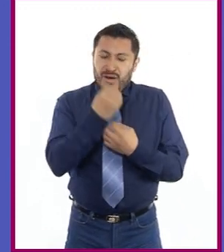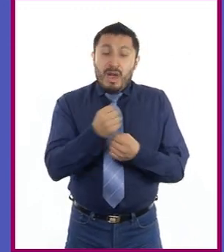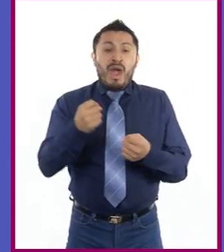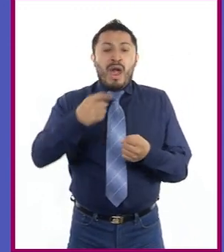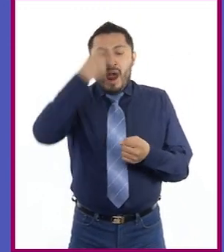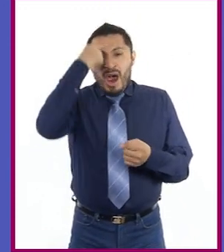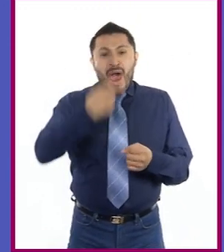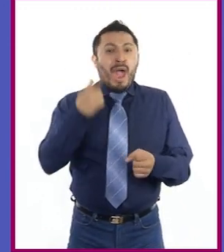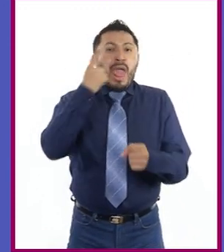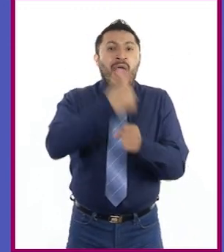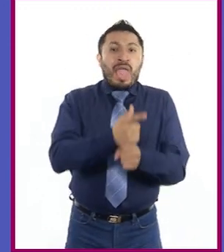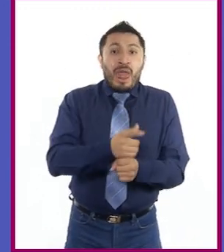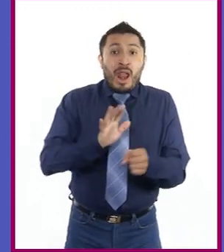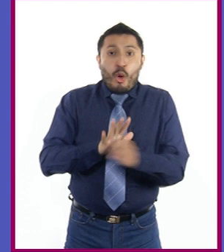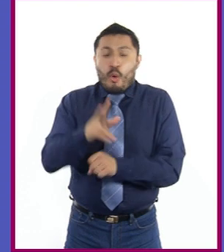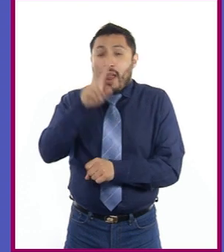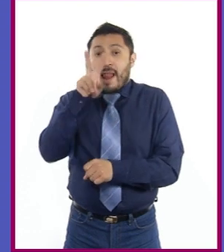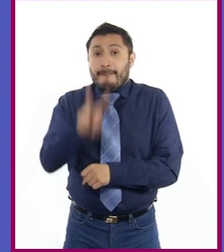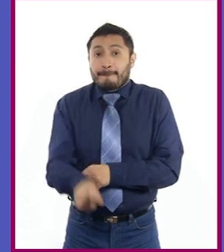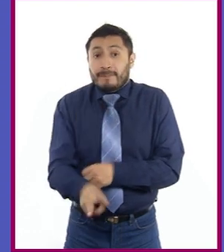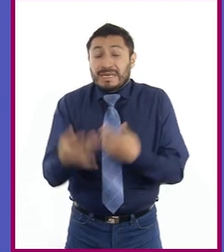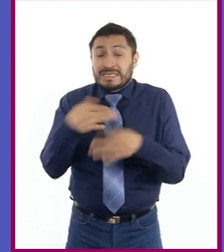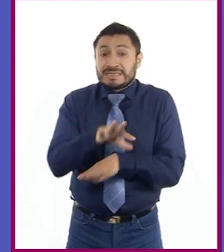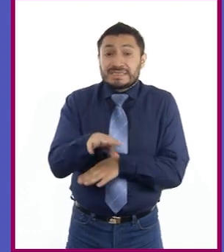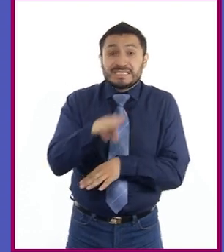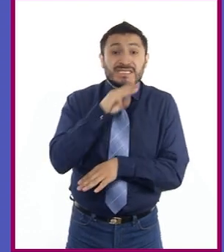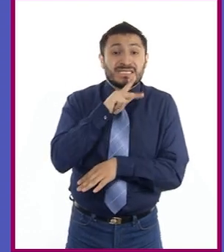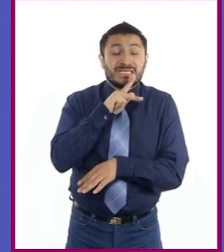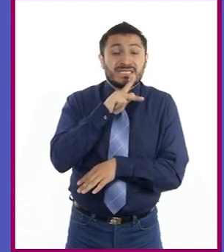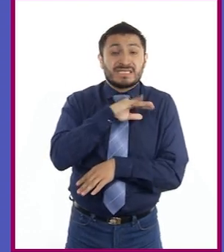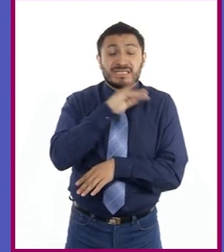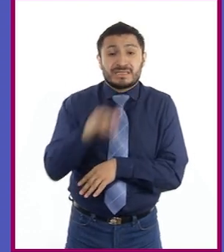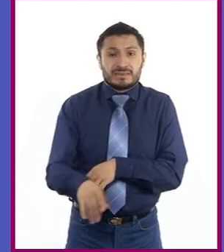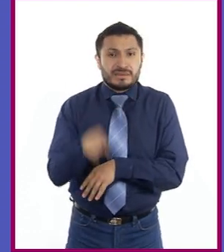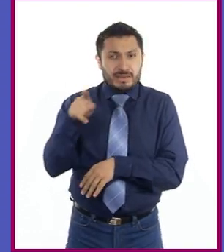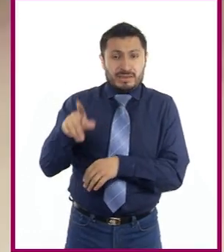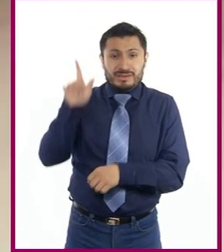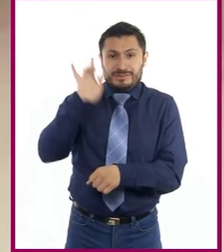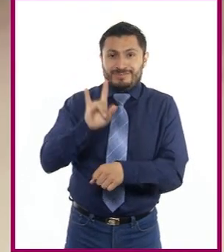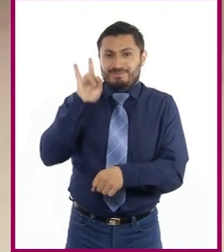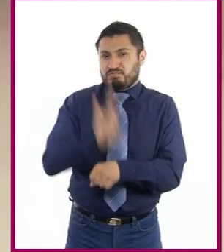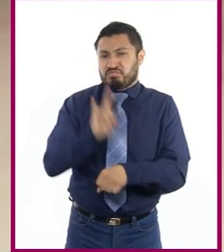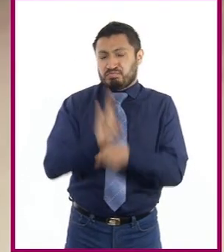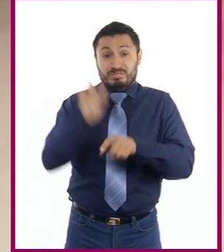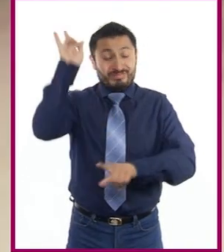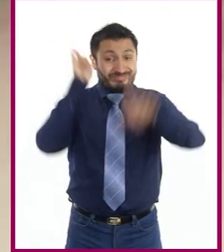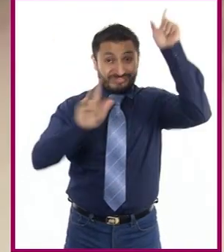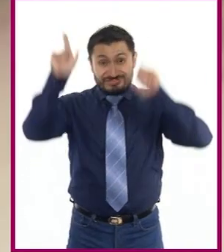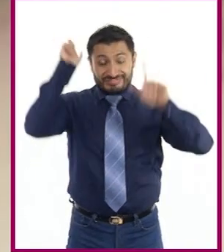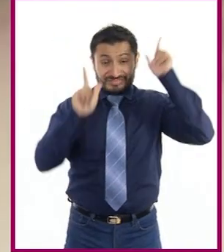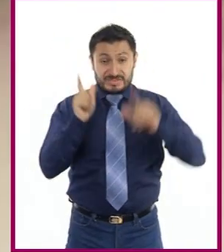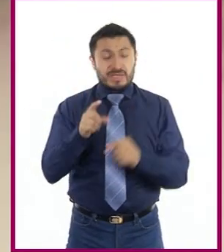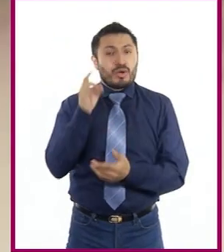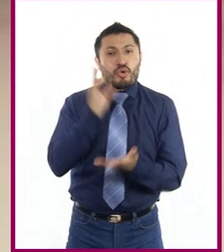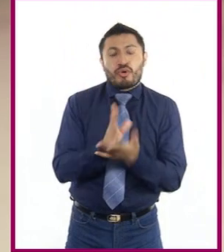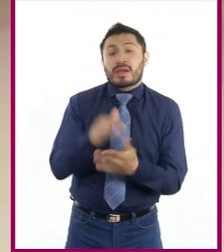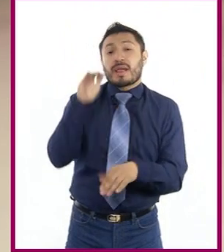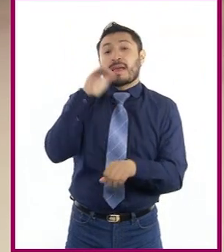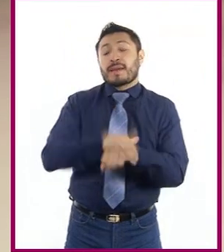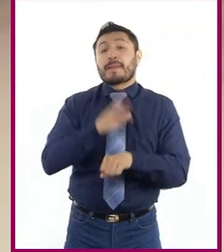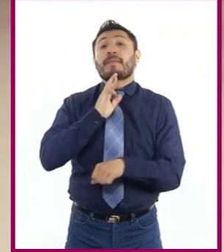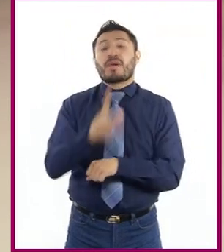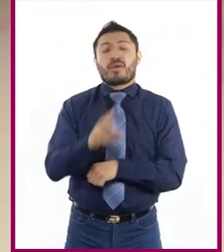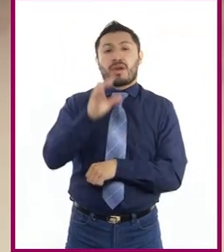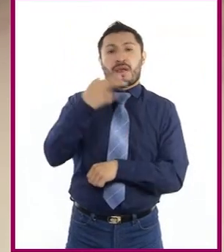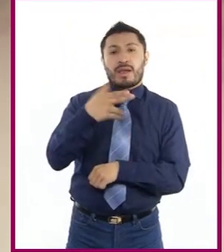para descubrir la verdad acerca de la muerte de su padre, finge estar loco. Solo su mejor amigo Horacio